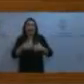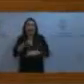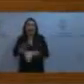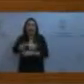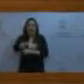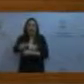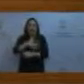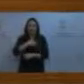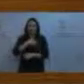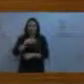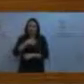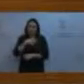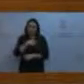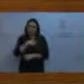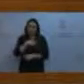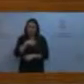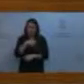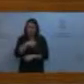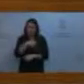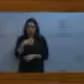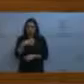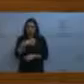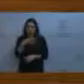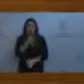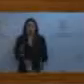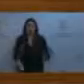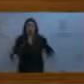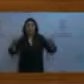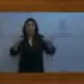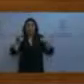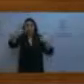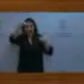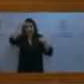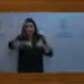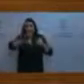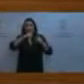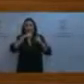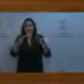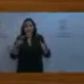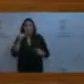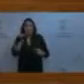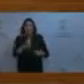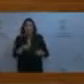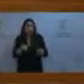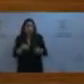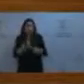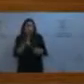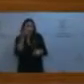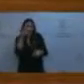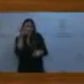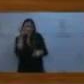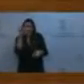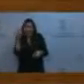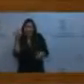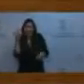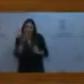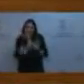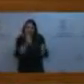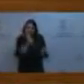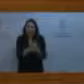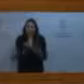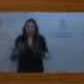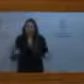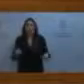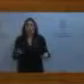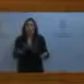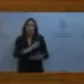no es posible. Es competencia de esta Administración. Por tanto, este es un cuento más, un cuento más que perjudica, cómo